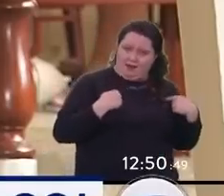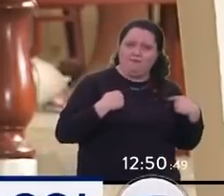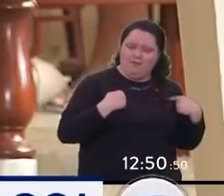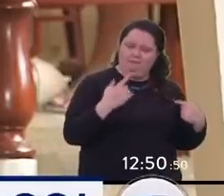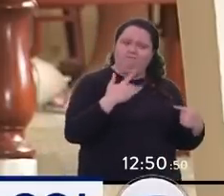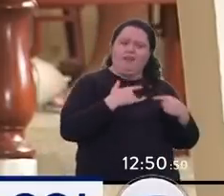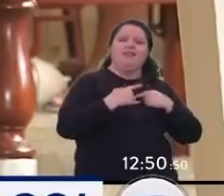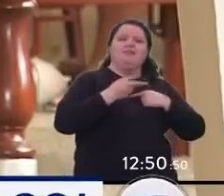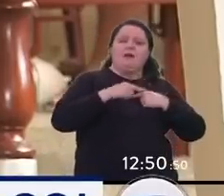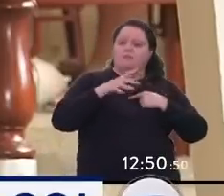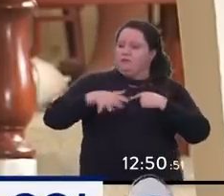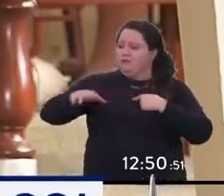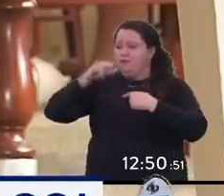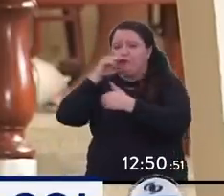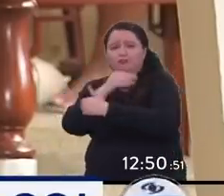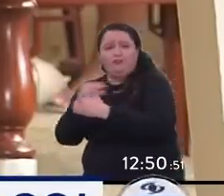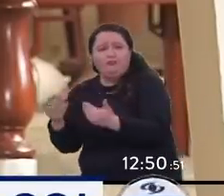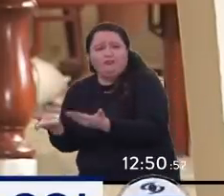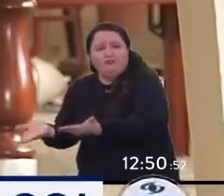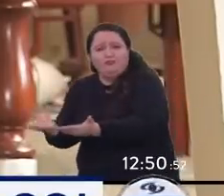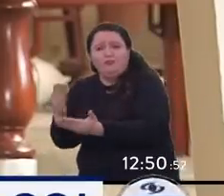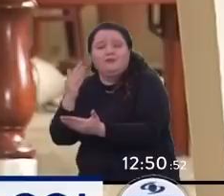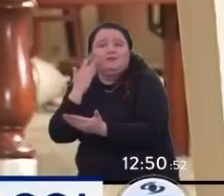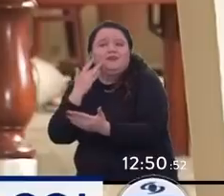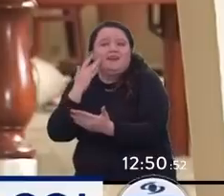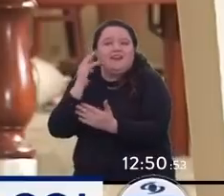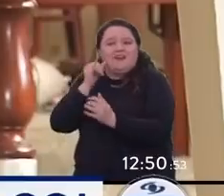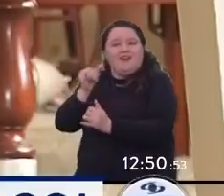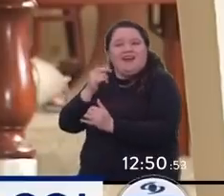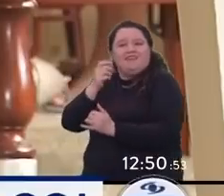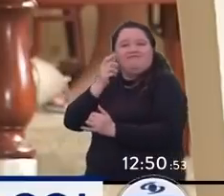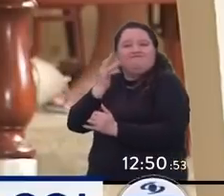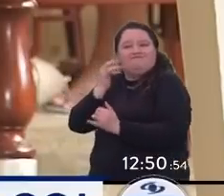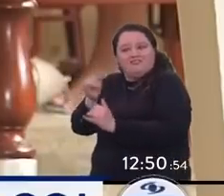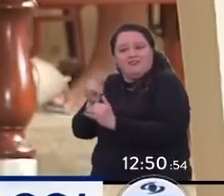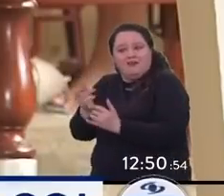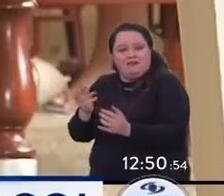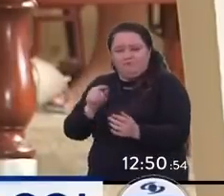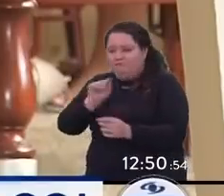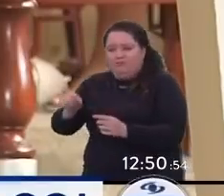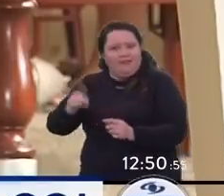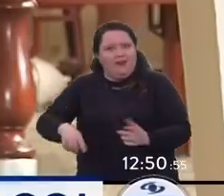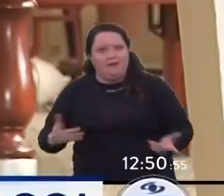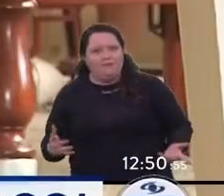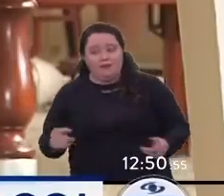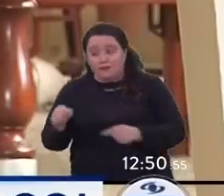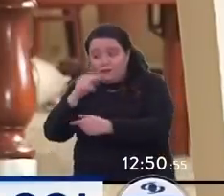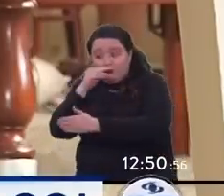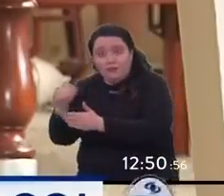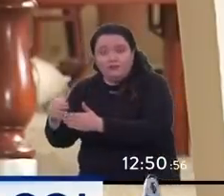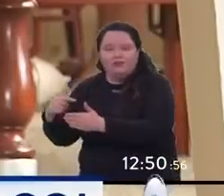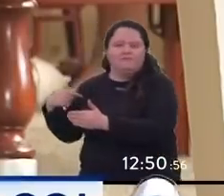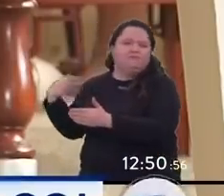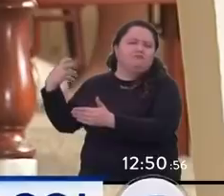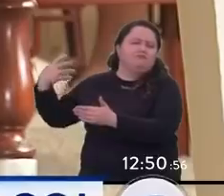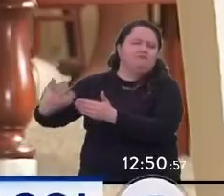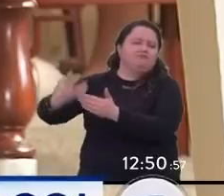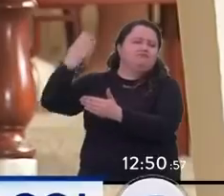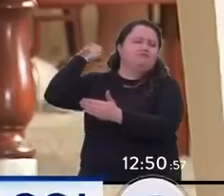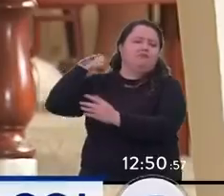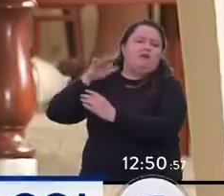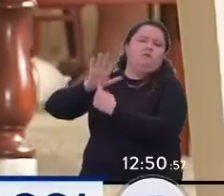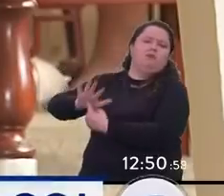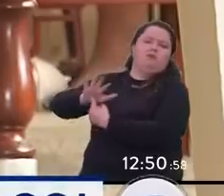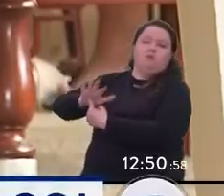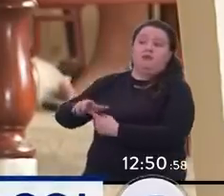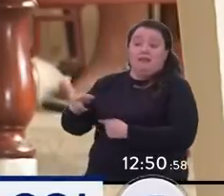estaban ofendiendo a niños y niñas negras, ¿sí? A niños históricamente excluidos que me decían,